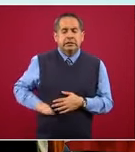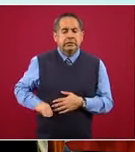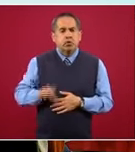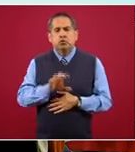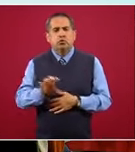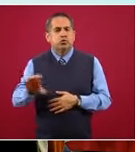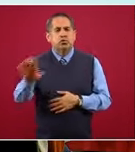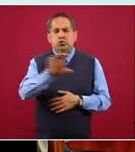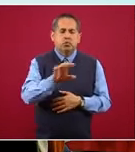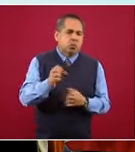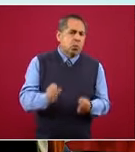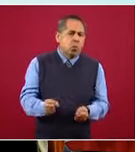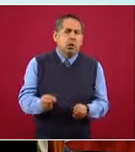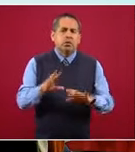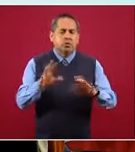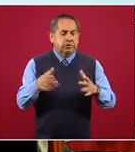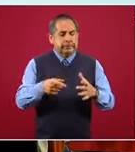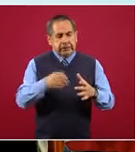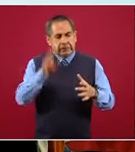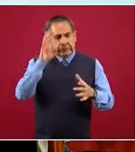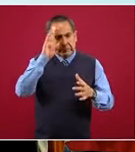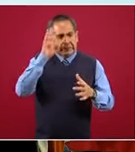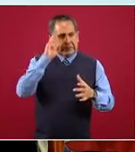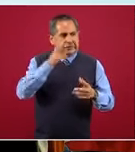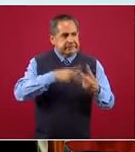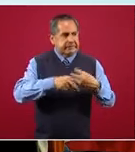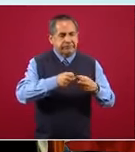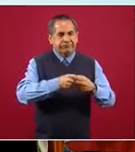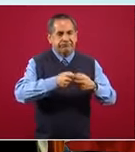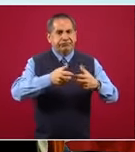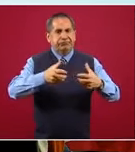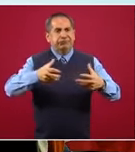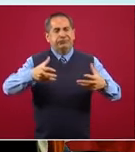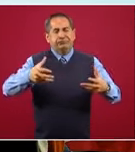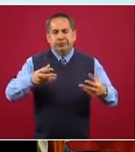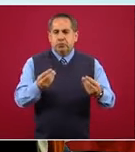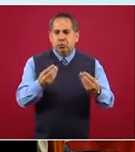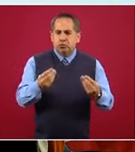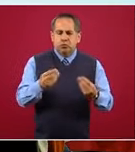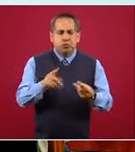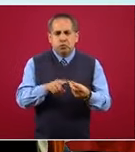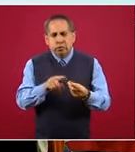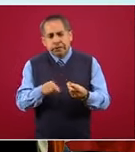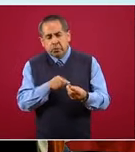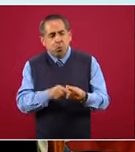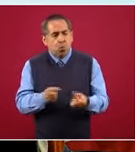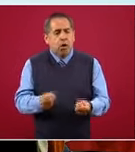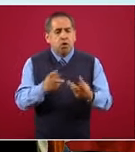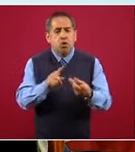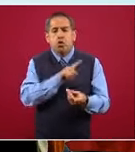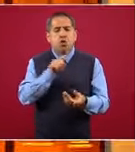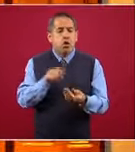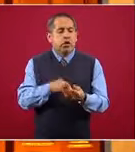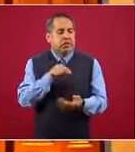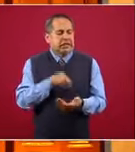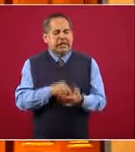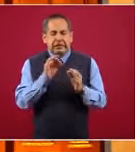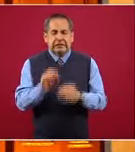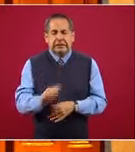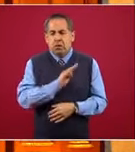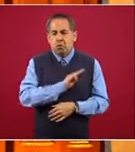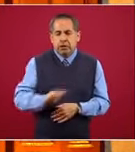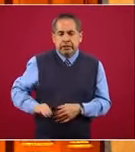están contribuyendo a este incremento y a esta aceleración en la cantidad de casos que hemos visto en las